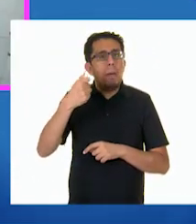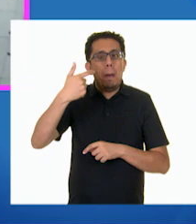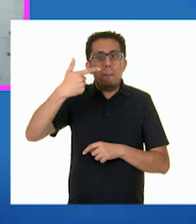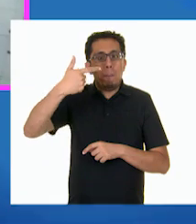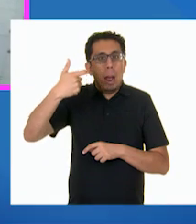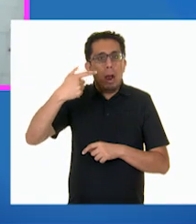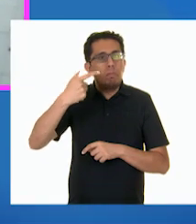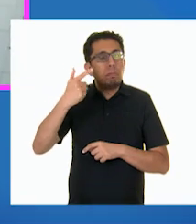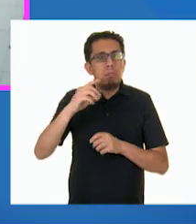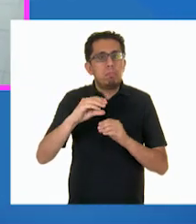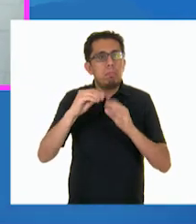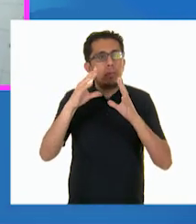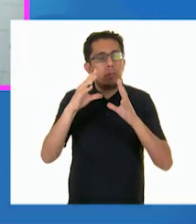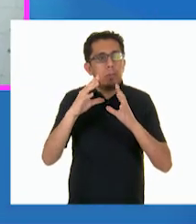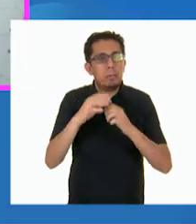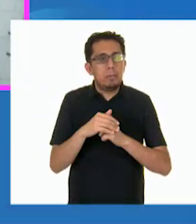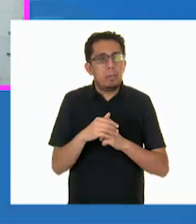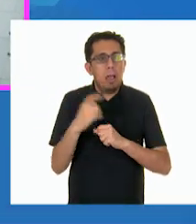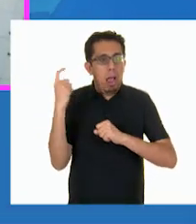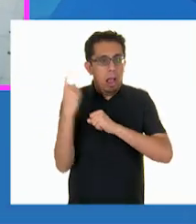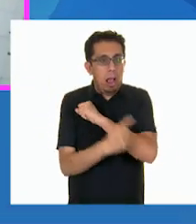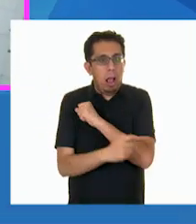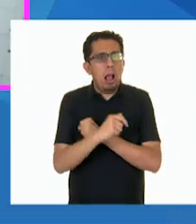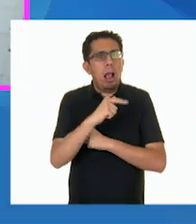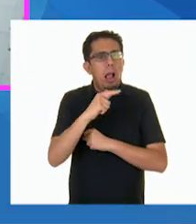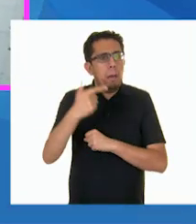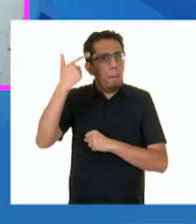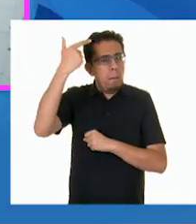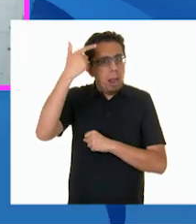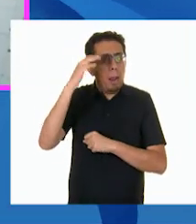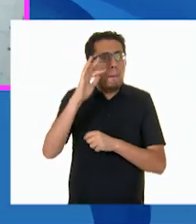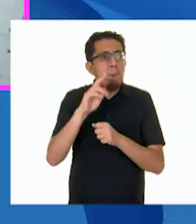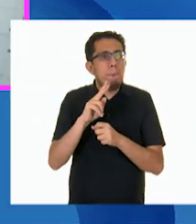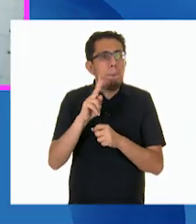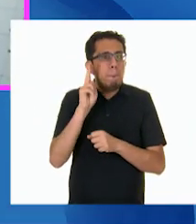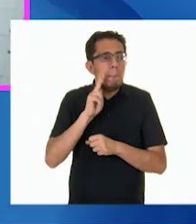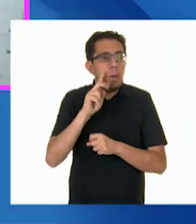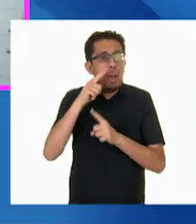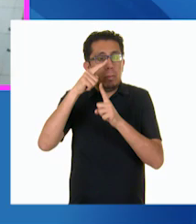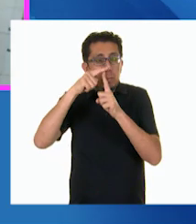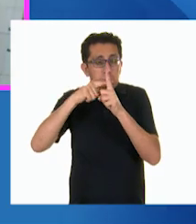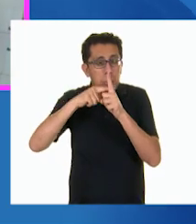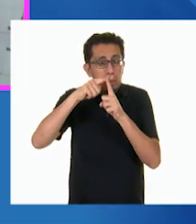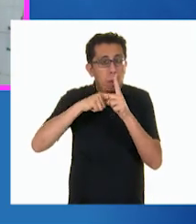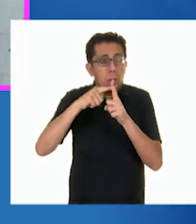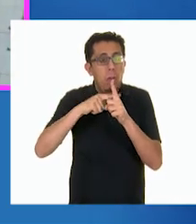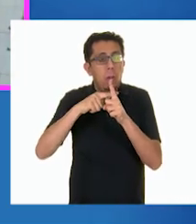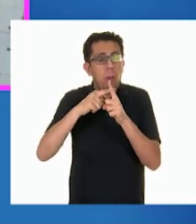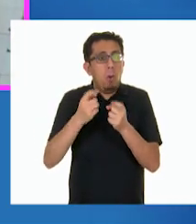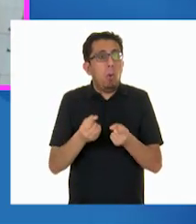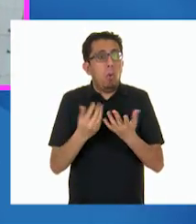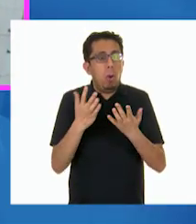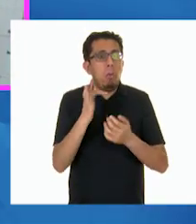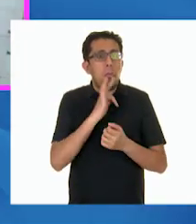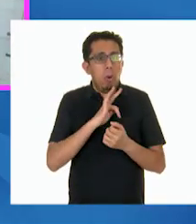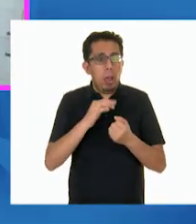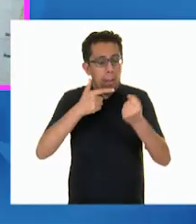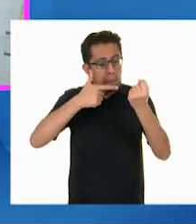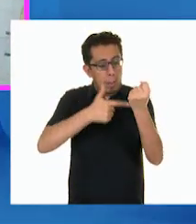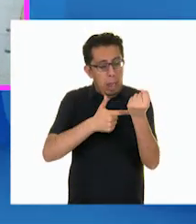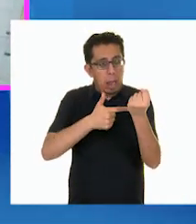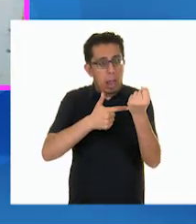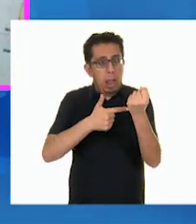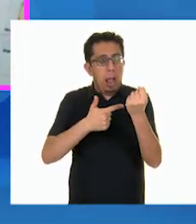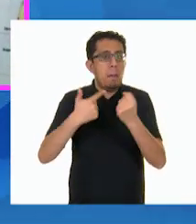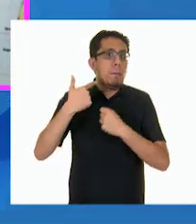encender automáticamente. Luego puedes medir tu temperatura de diferentes modos. Puedes medirlo en la muñeca, en